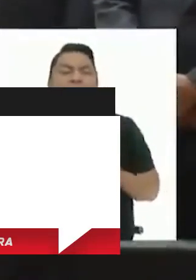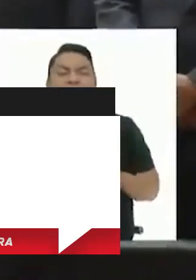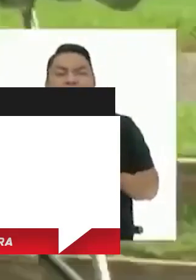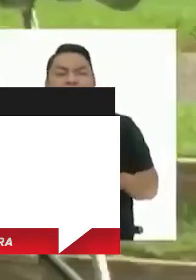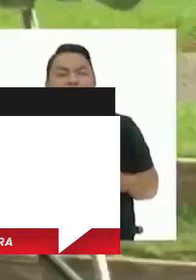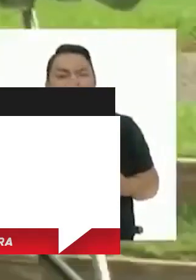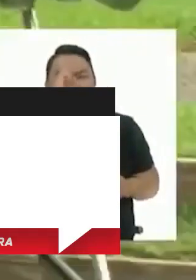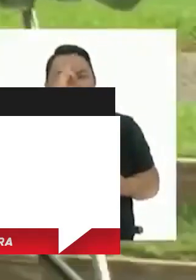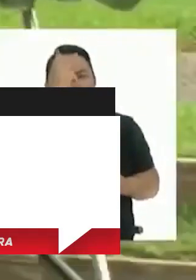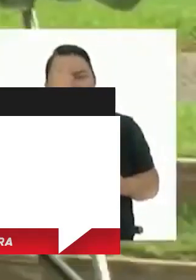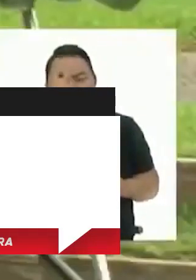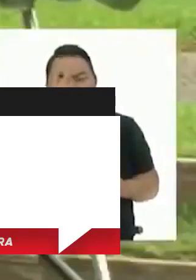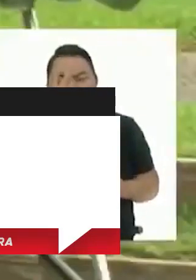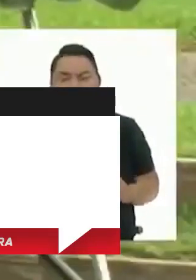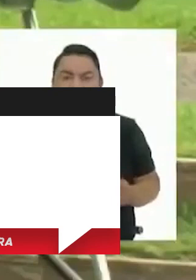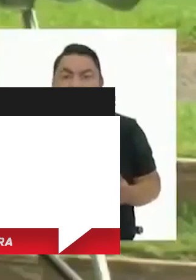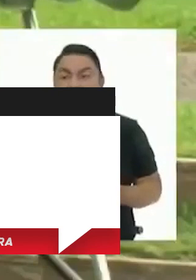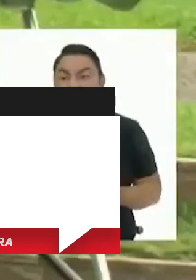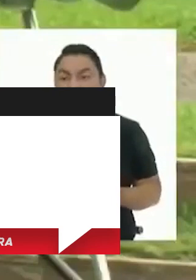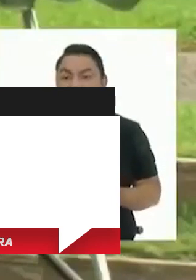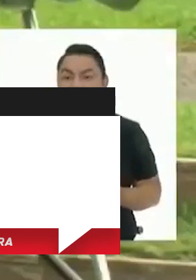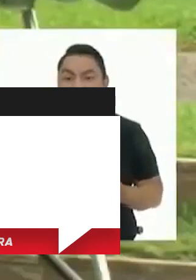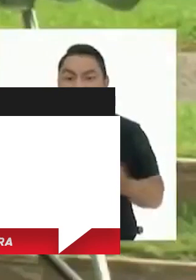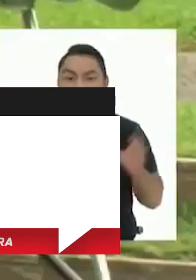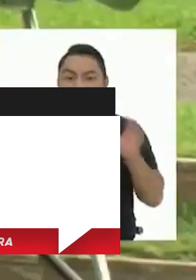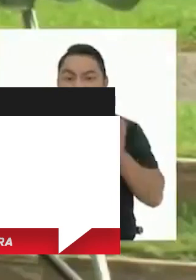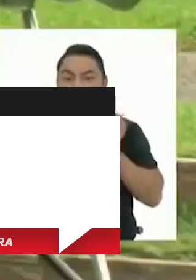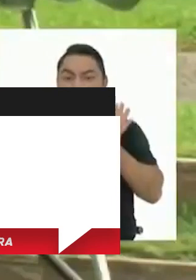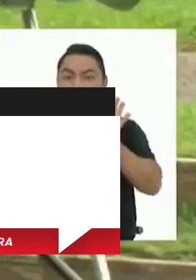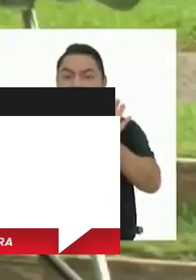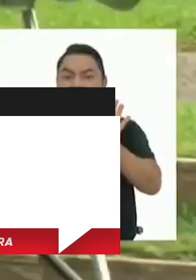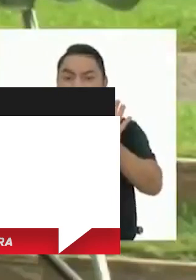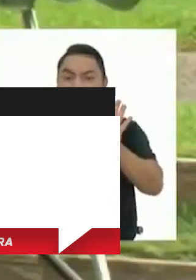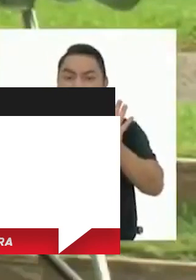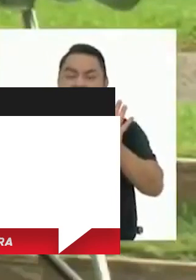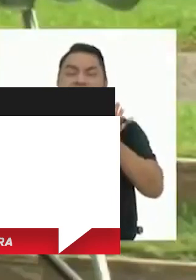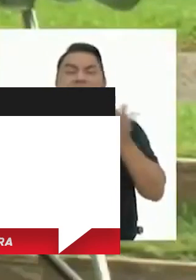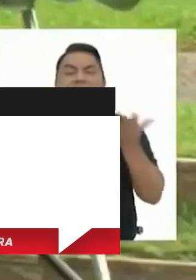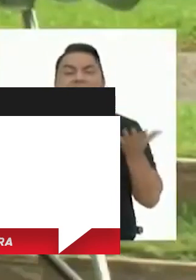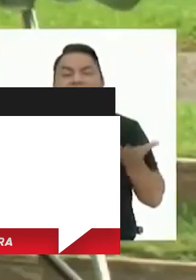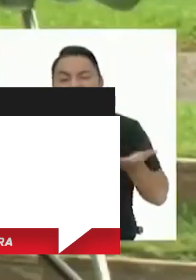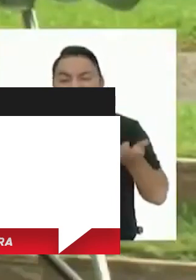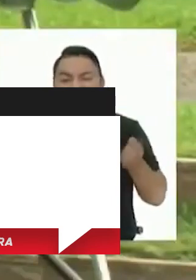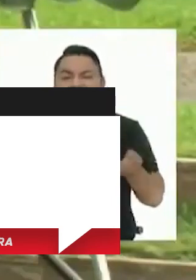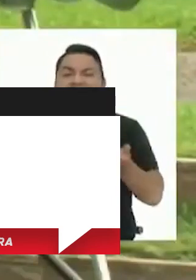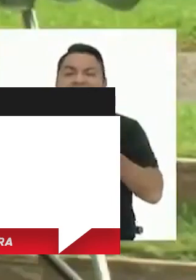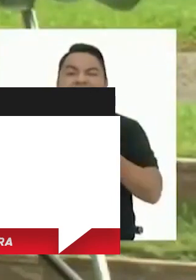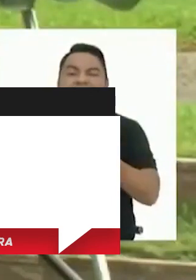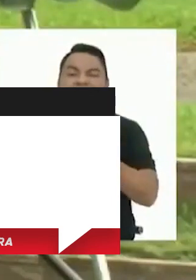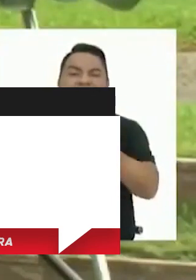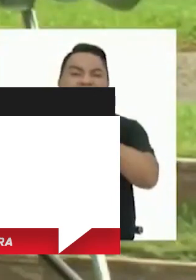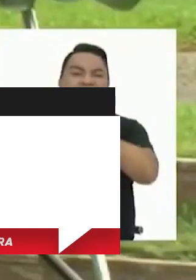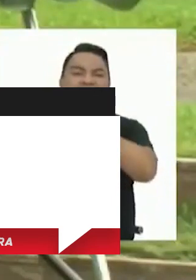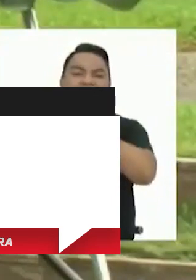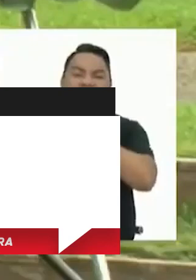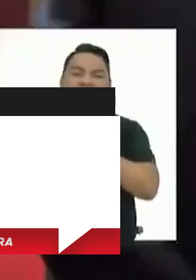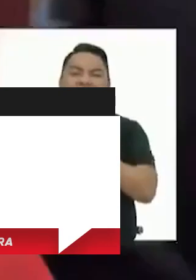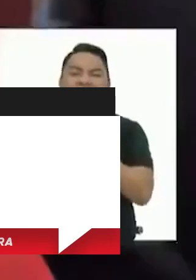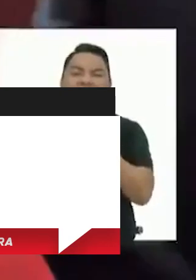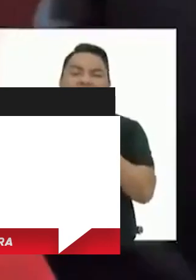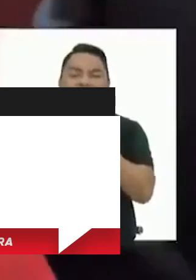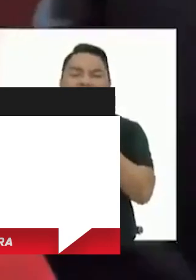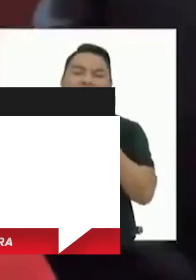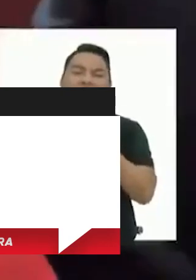que Héctor Béjar presentó su renuncia al cargo de ministro de Relaciones Exteriores, tras los cuestionamientos